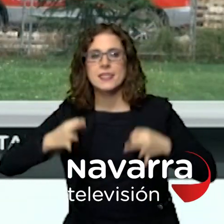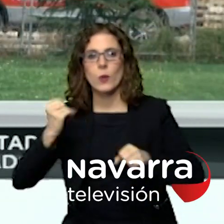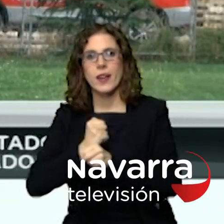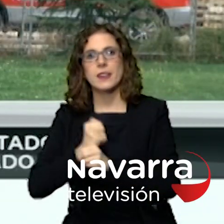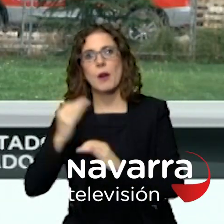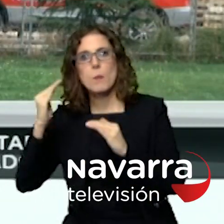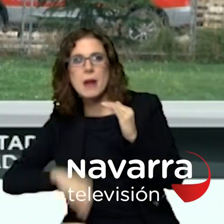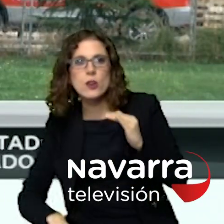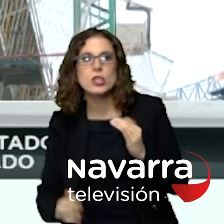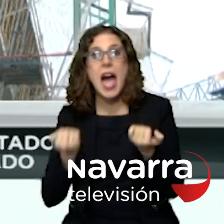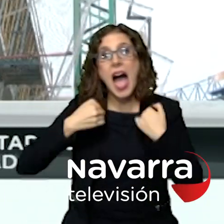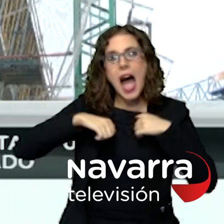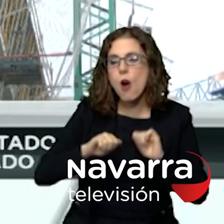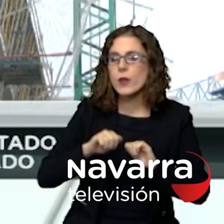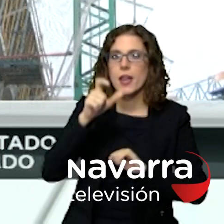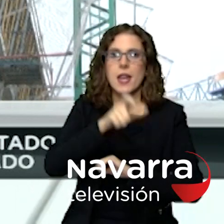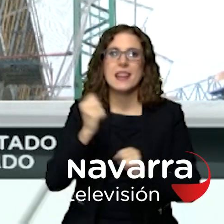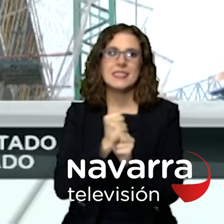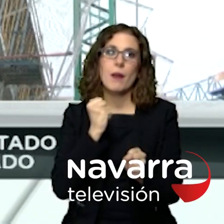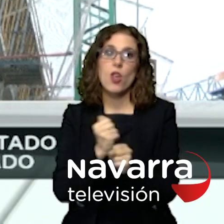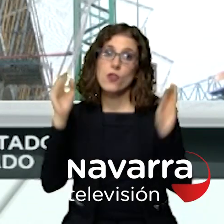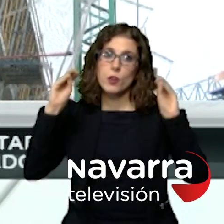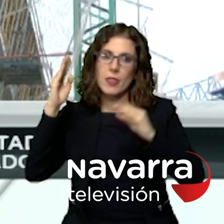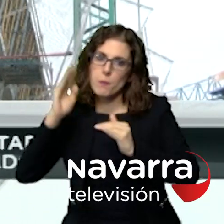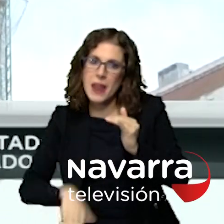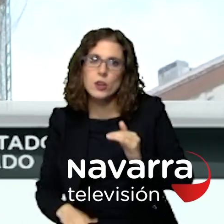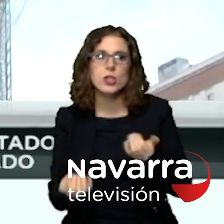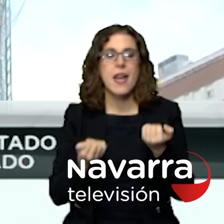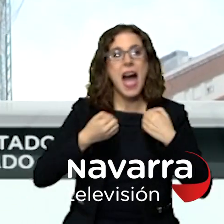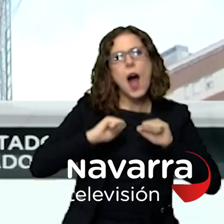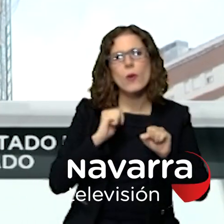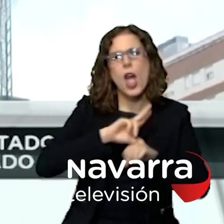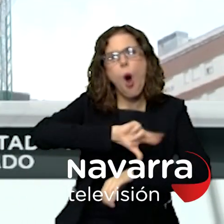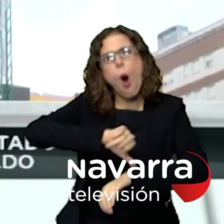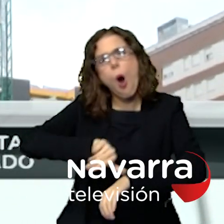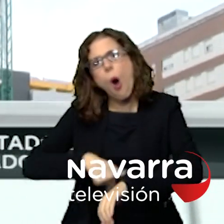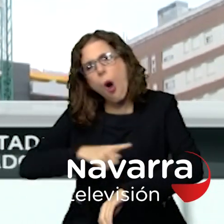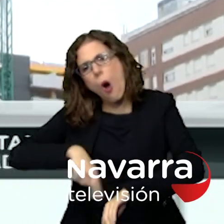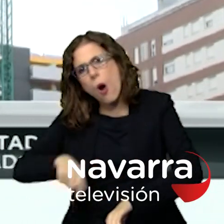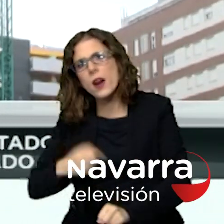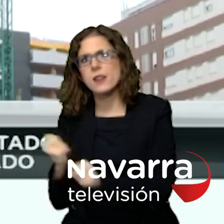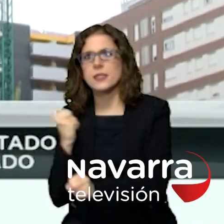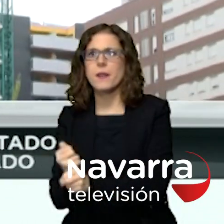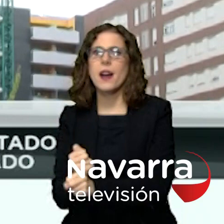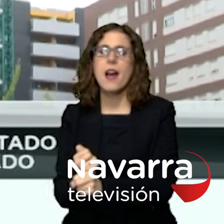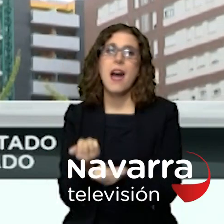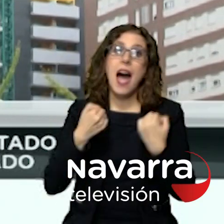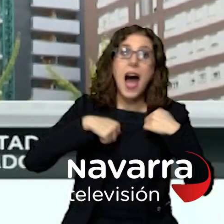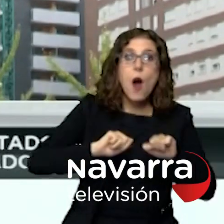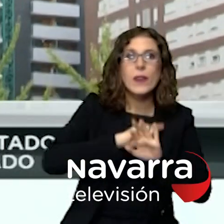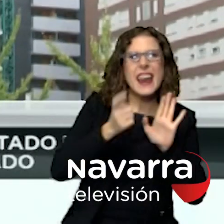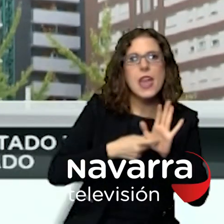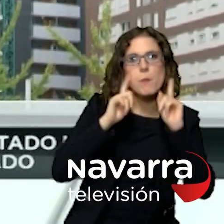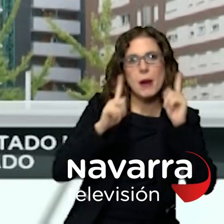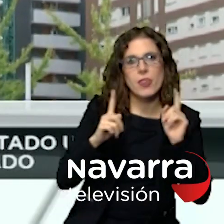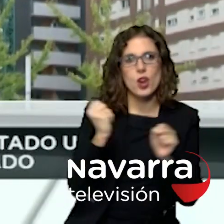formación de los trabajadores, a costa de jornadas interminables, a costa de incumplir la idea de prevención de riesgos laborales, la consecuencia de eso